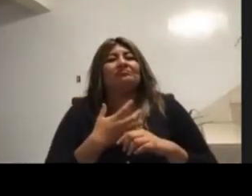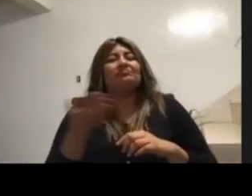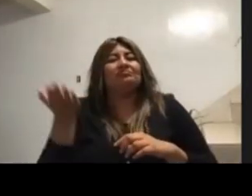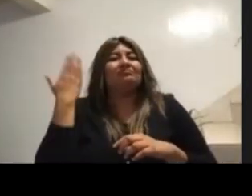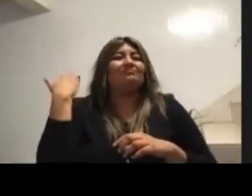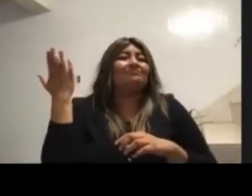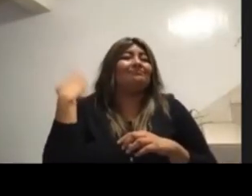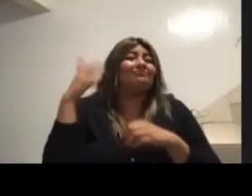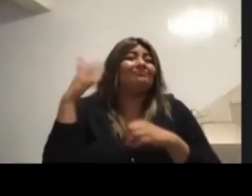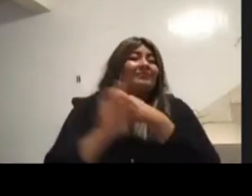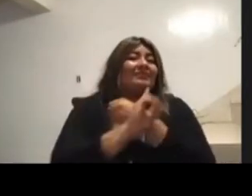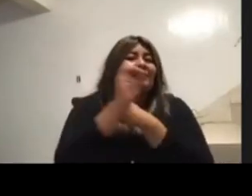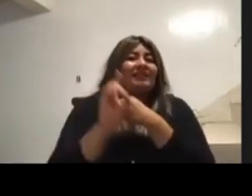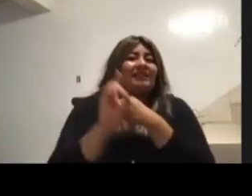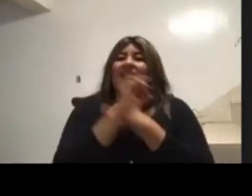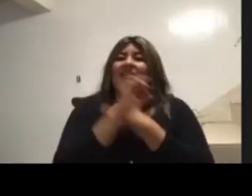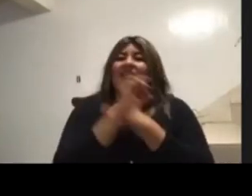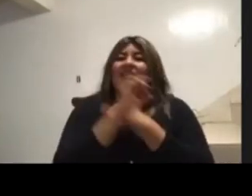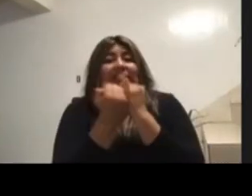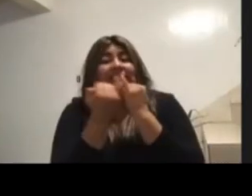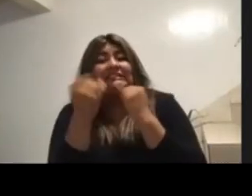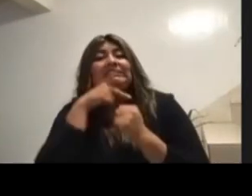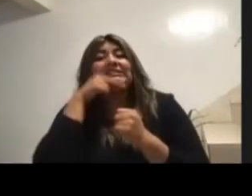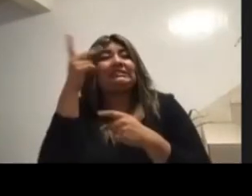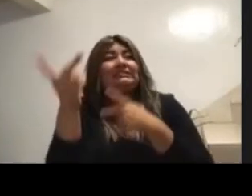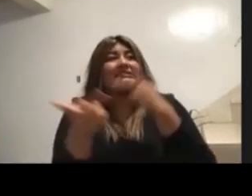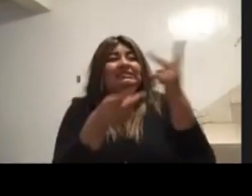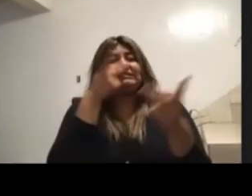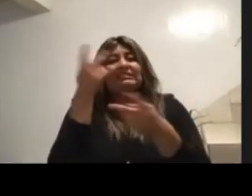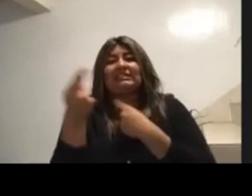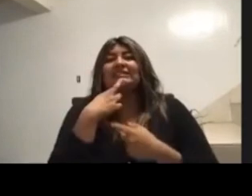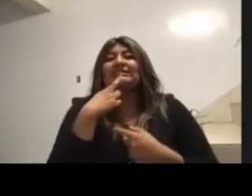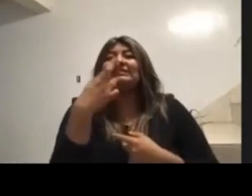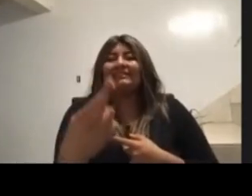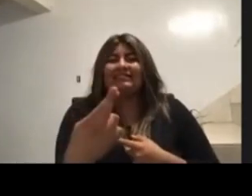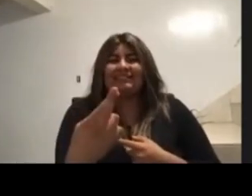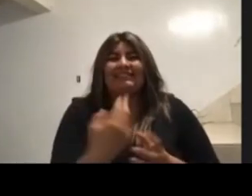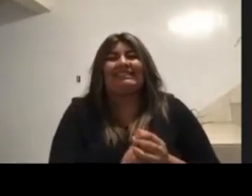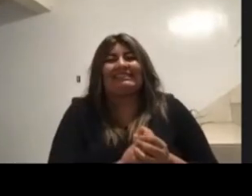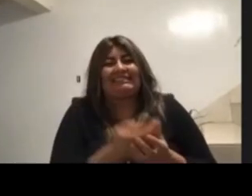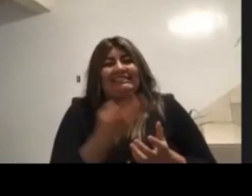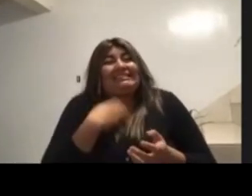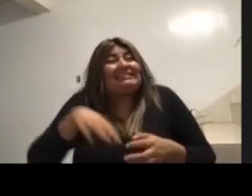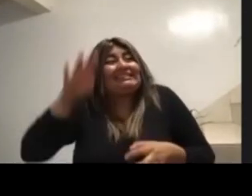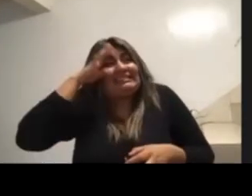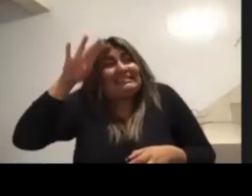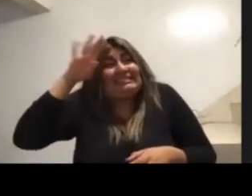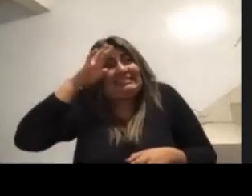esta misma pregunta hace años y a lo mejor hoy voy a volverme a meter en problemas.